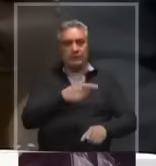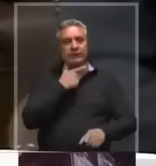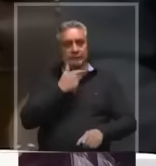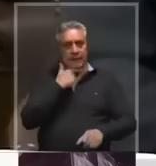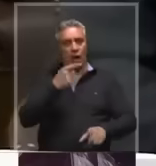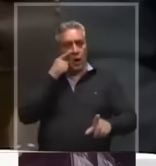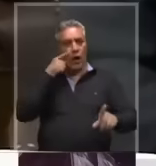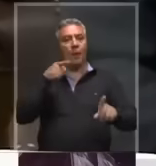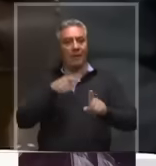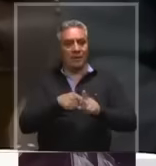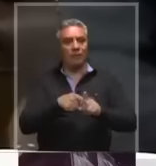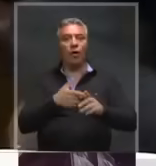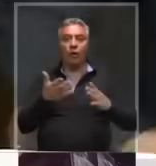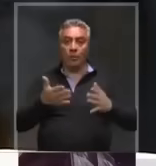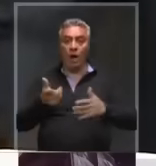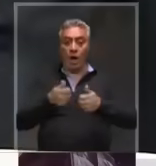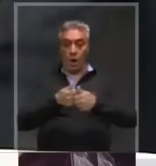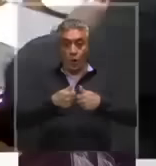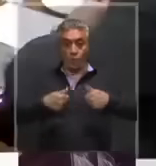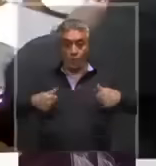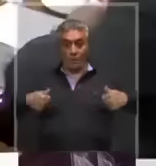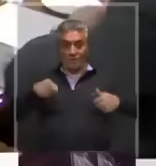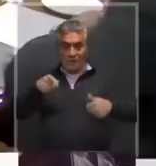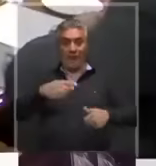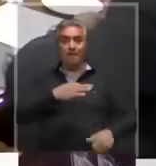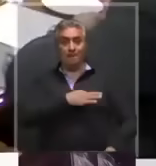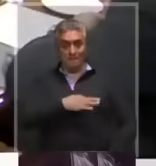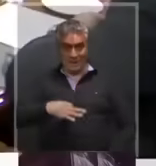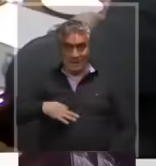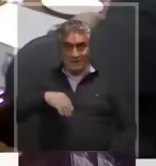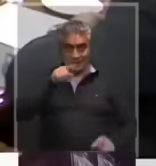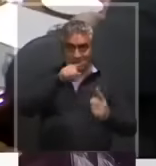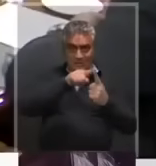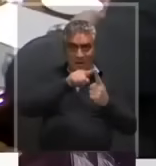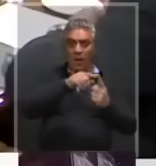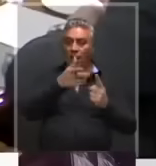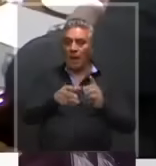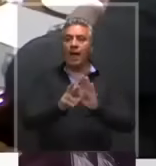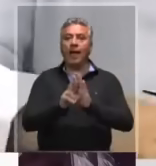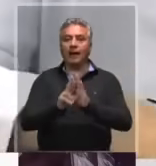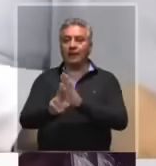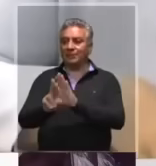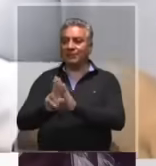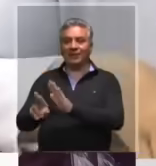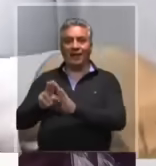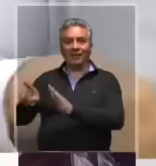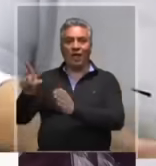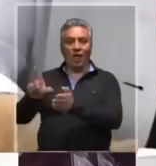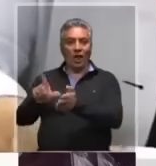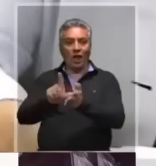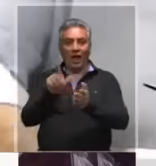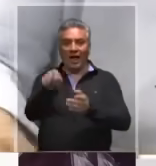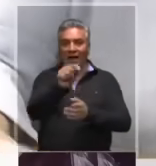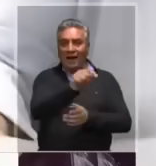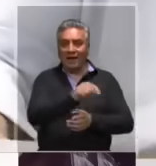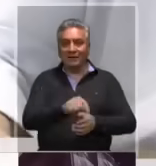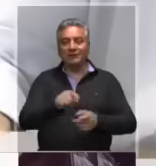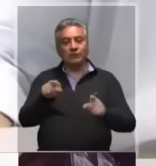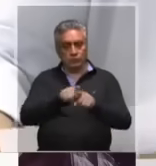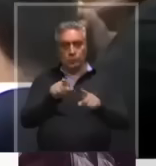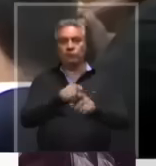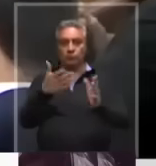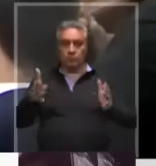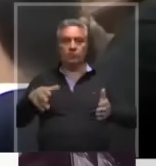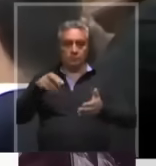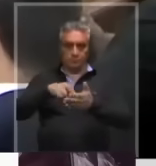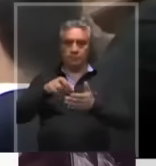se ha podido ver cómo autoridades que van desde la propia ministra hasta representantes locales han tenido que exponer ante los